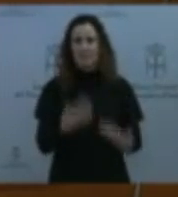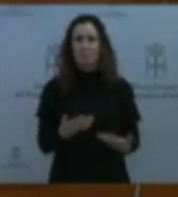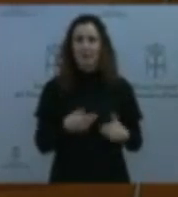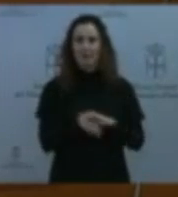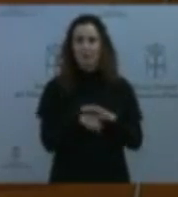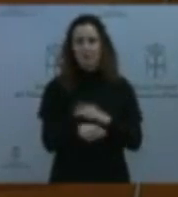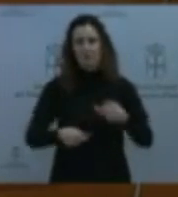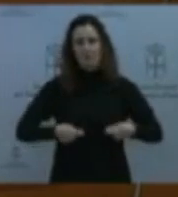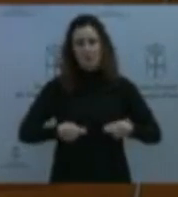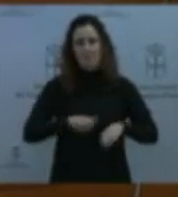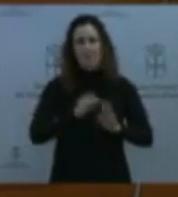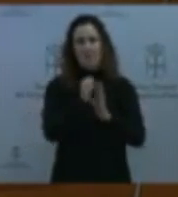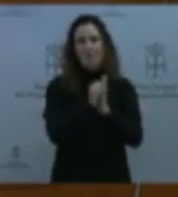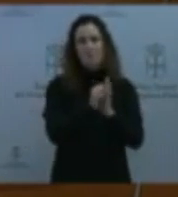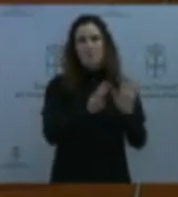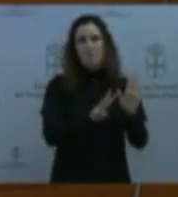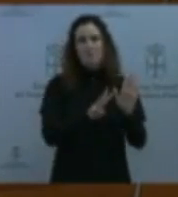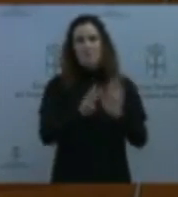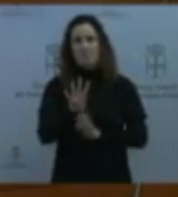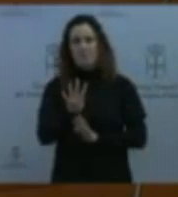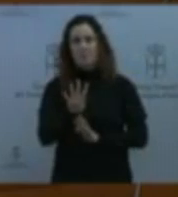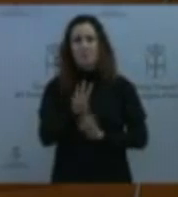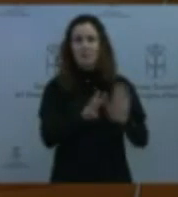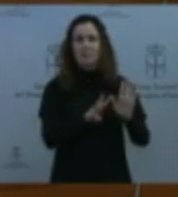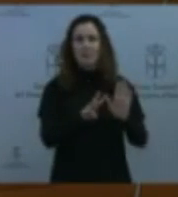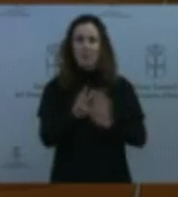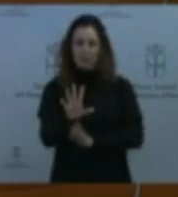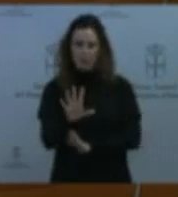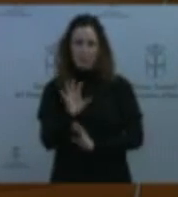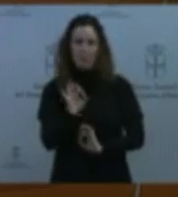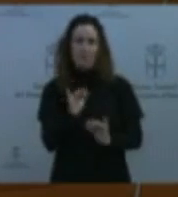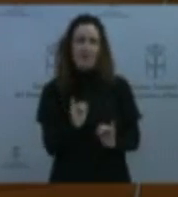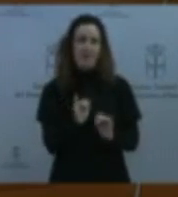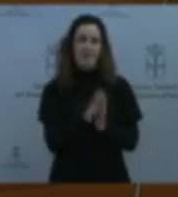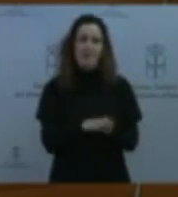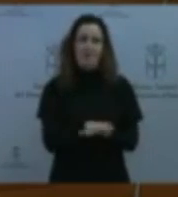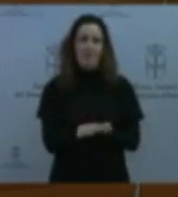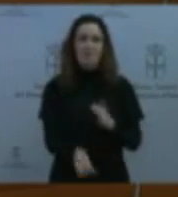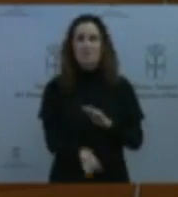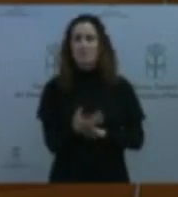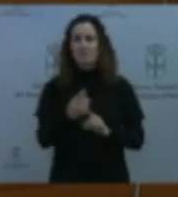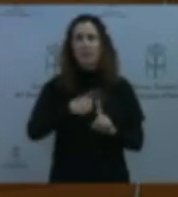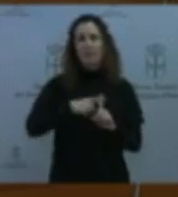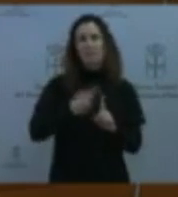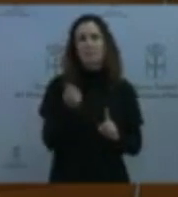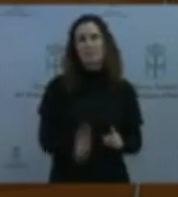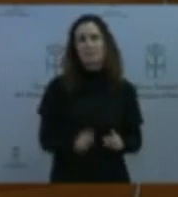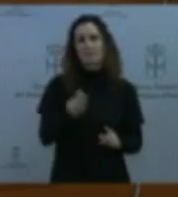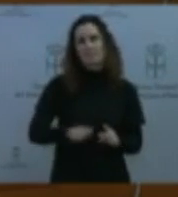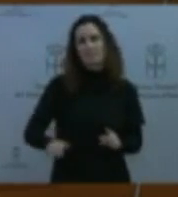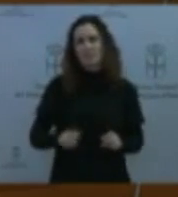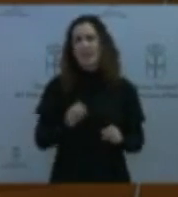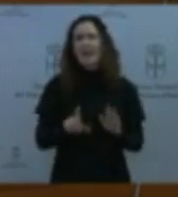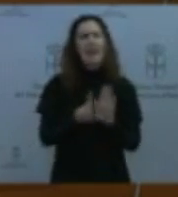y 85, que habla también de la creación de las categorías profesionales, no por ley de función pública, sino por